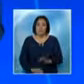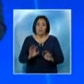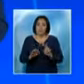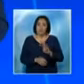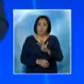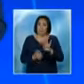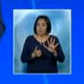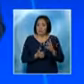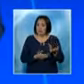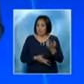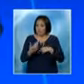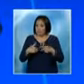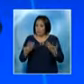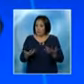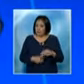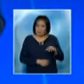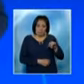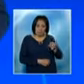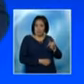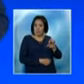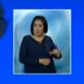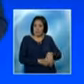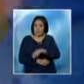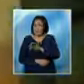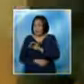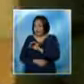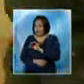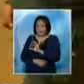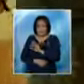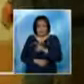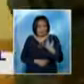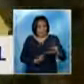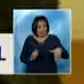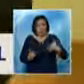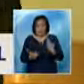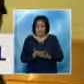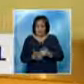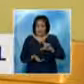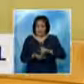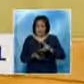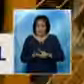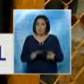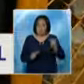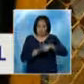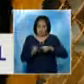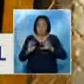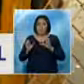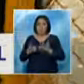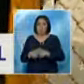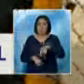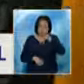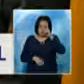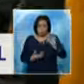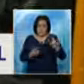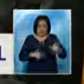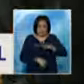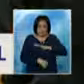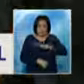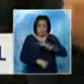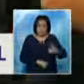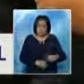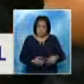12:46, estamos de vuelta y Miguel Trauco y Cristian Cueva ya se encuentran en Lima para integrarse a la selección nacional, que este jueves se enfrenta a